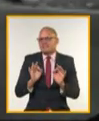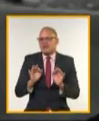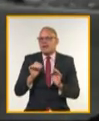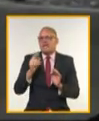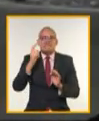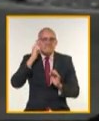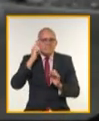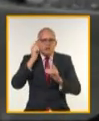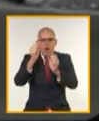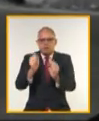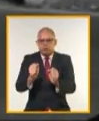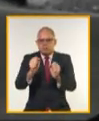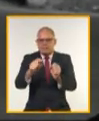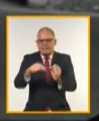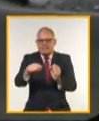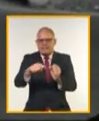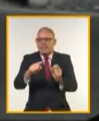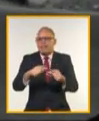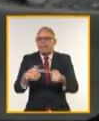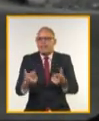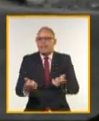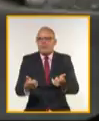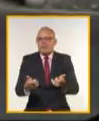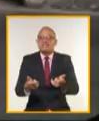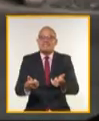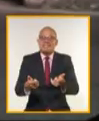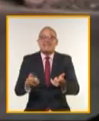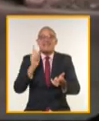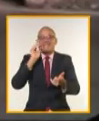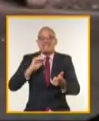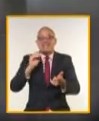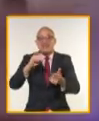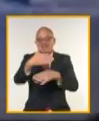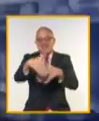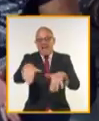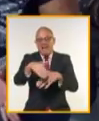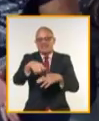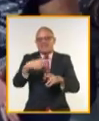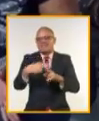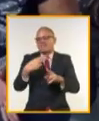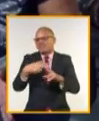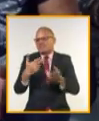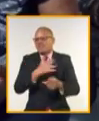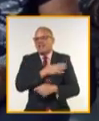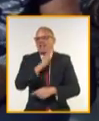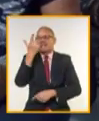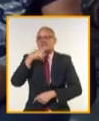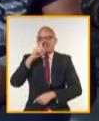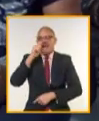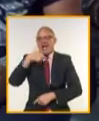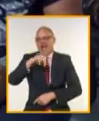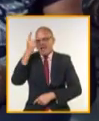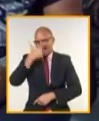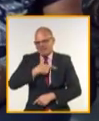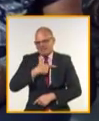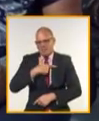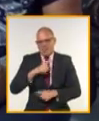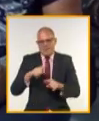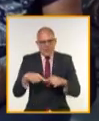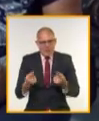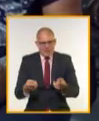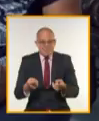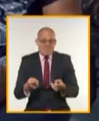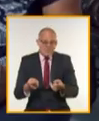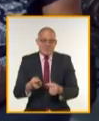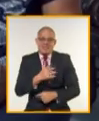asentamiento. Estamos hablando de la calle Zanja, y su nombre no fue por gusto, es que por ahí pasaba la Zanja